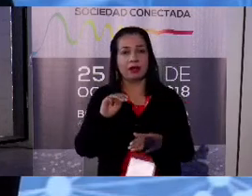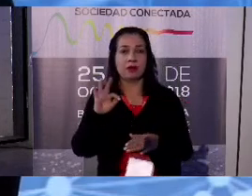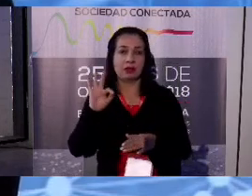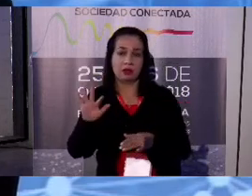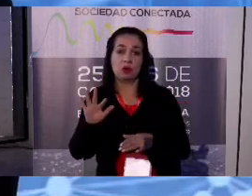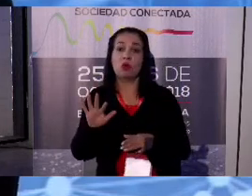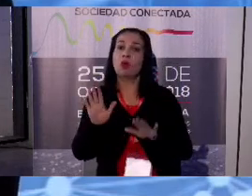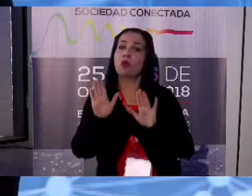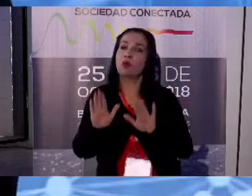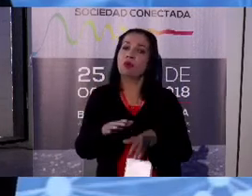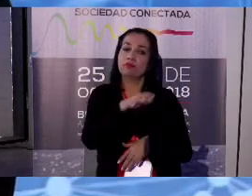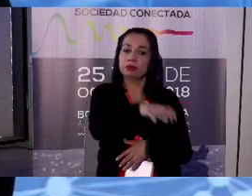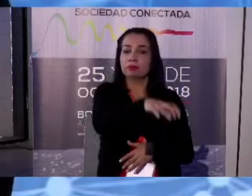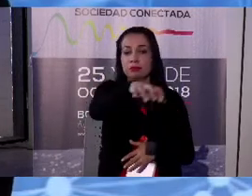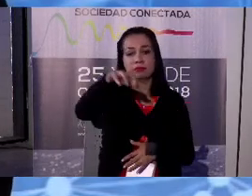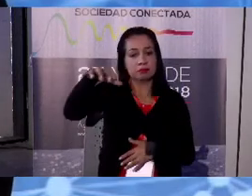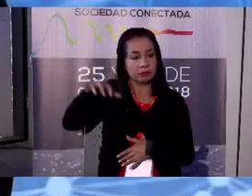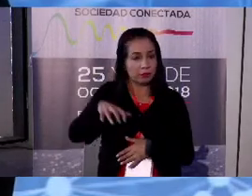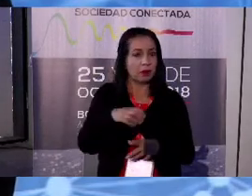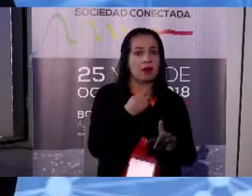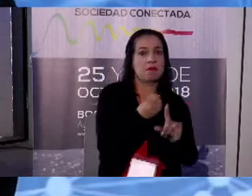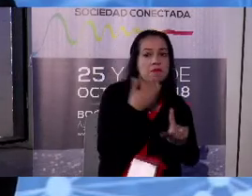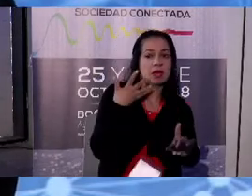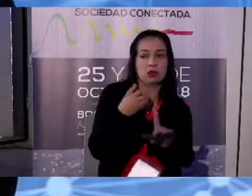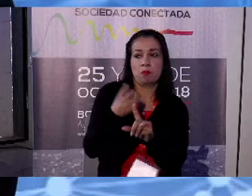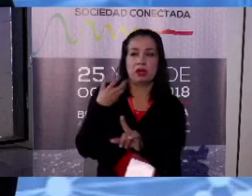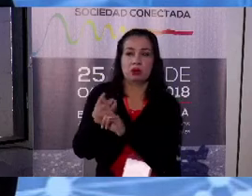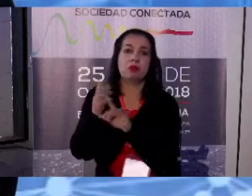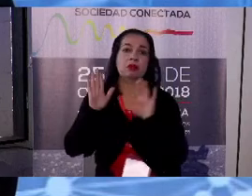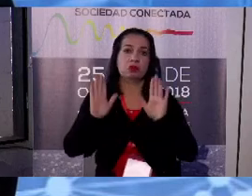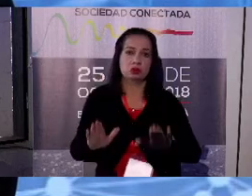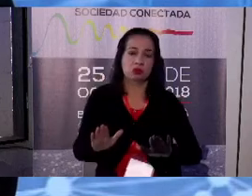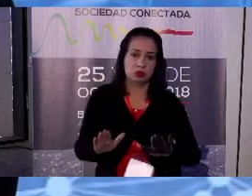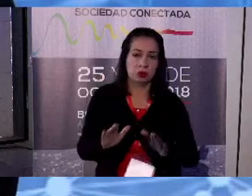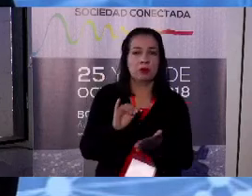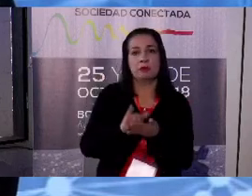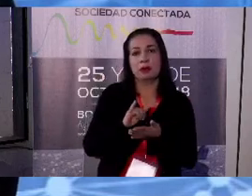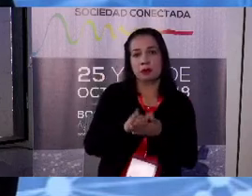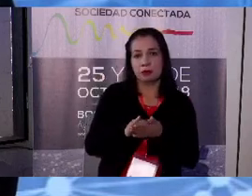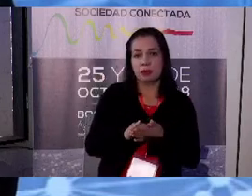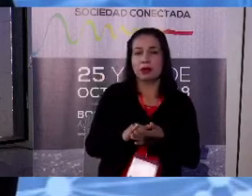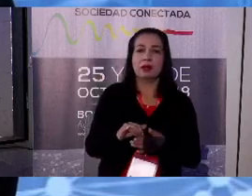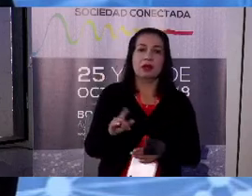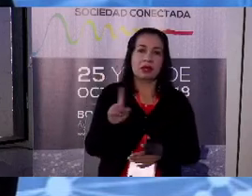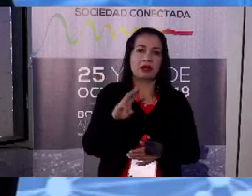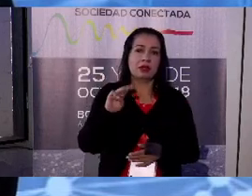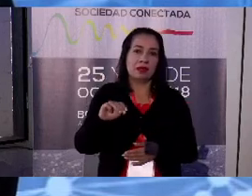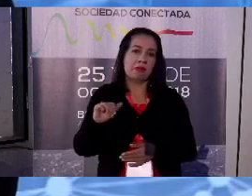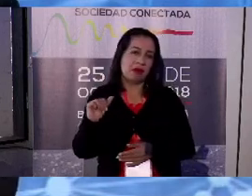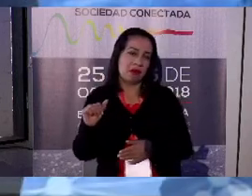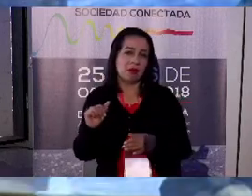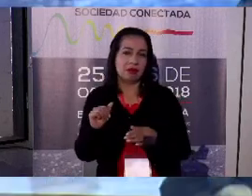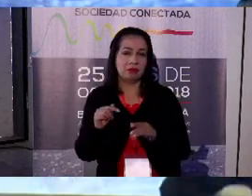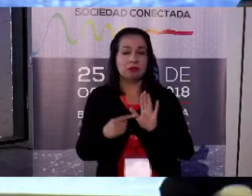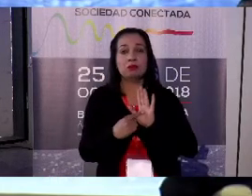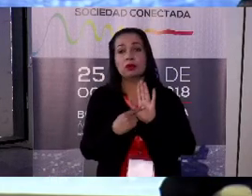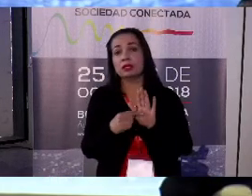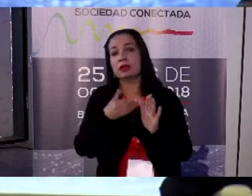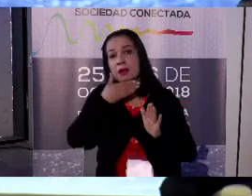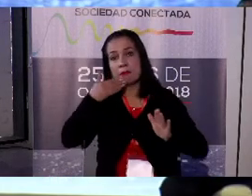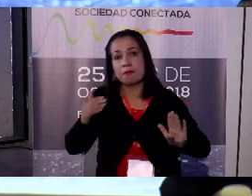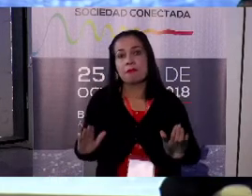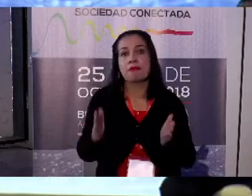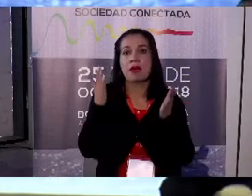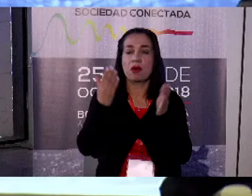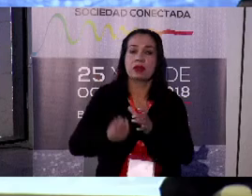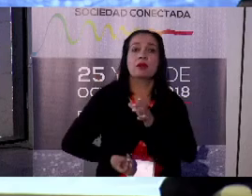un impacto también otros sectores entonces pues la gcma lo ha señalado como mejoras de productividad si ustedes ven